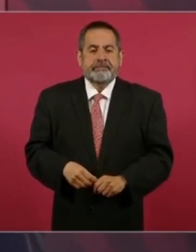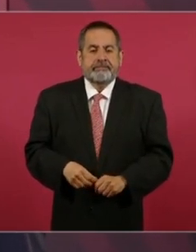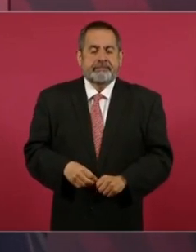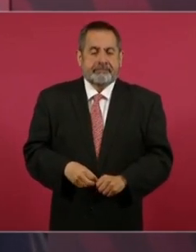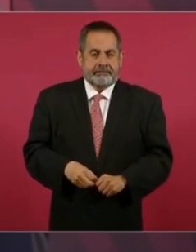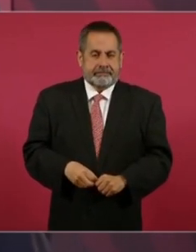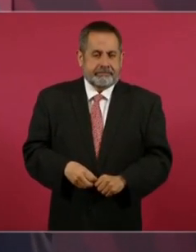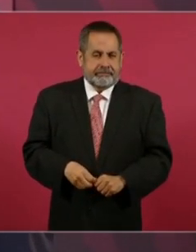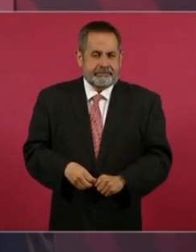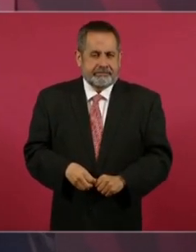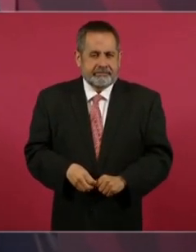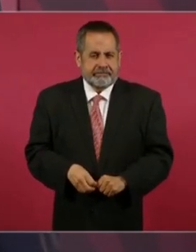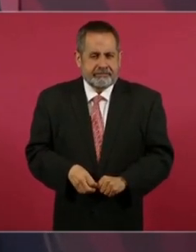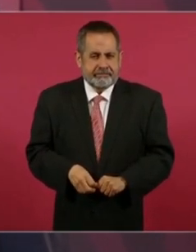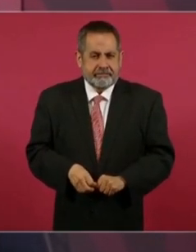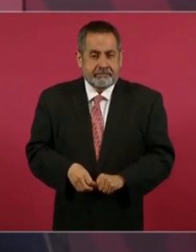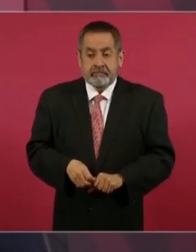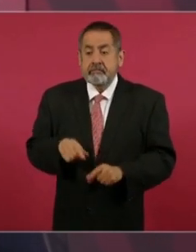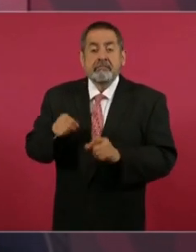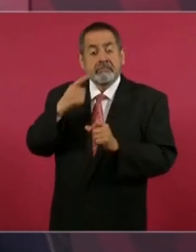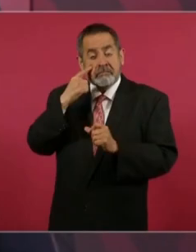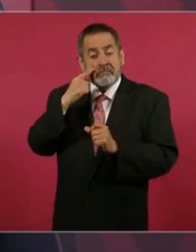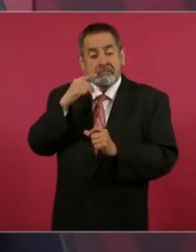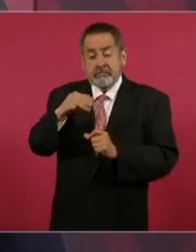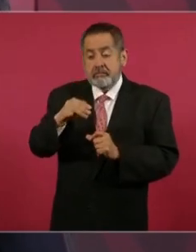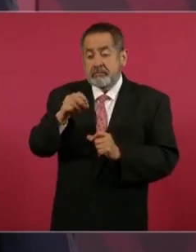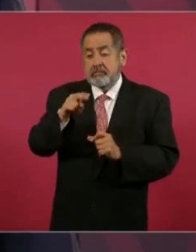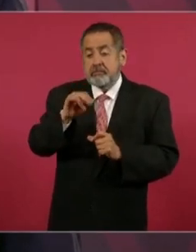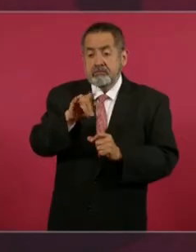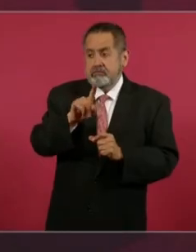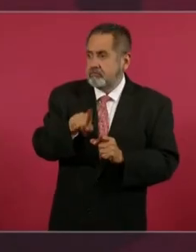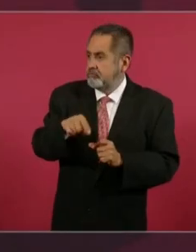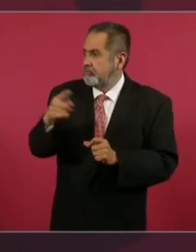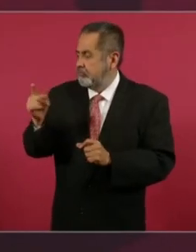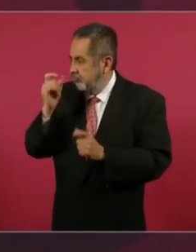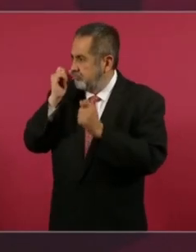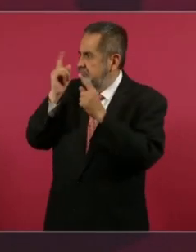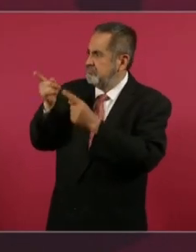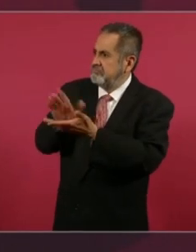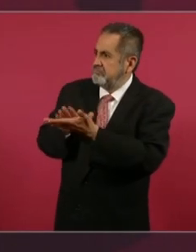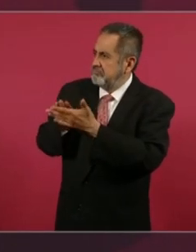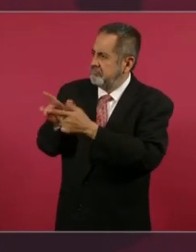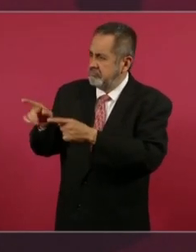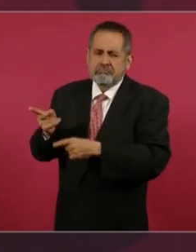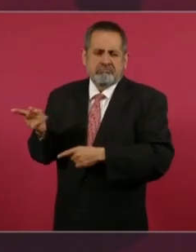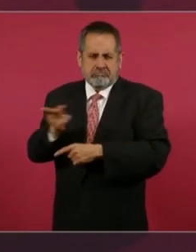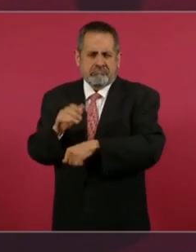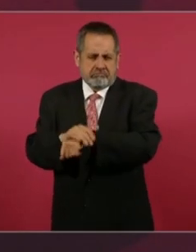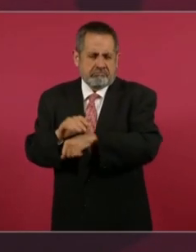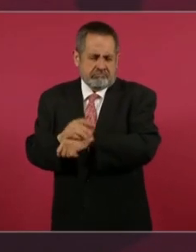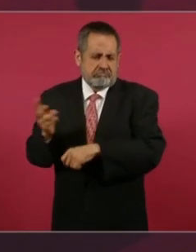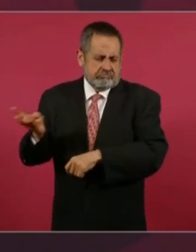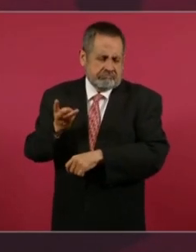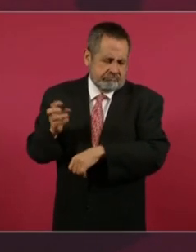Admirado por Monsi, por Carlos Monsi Valls, amigo también de